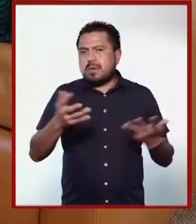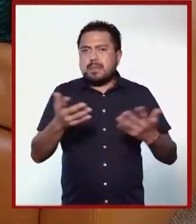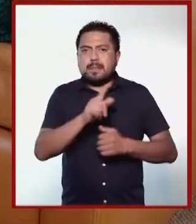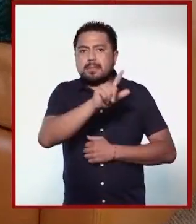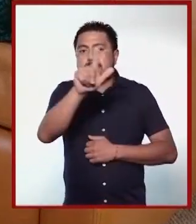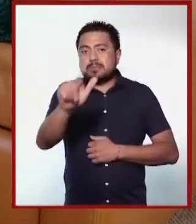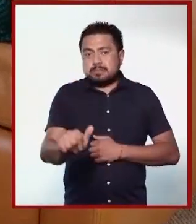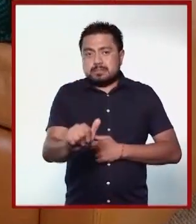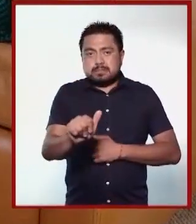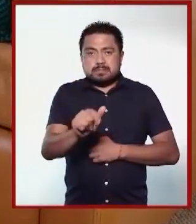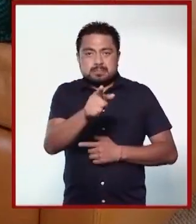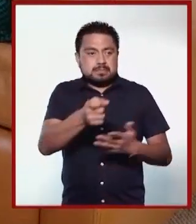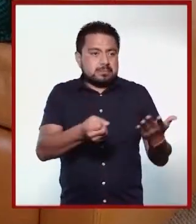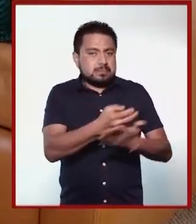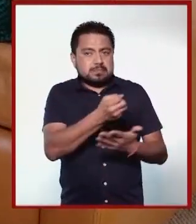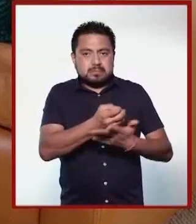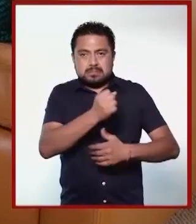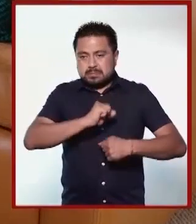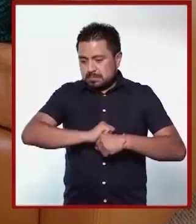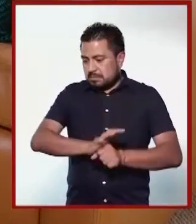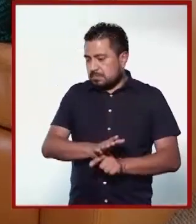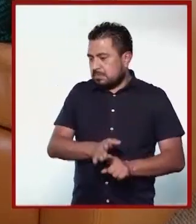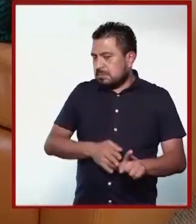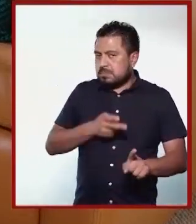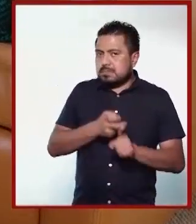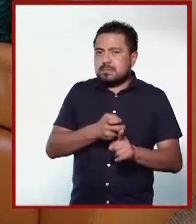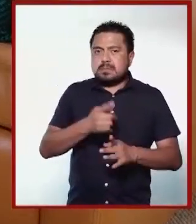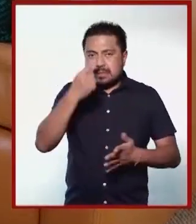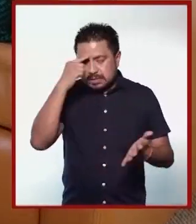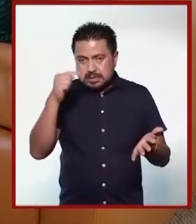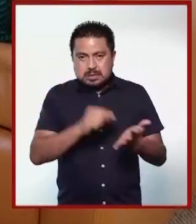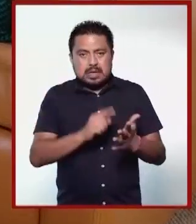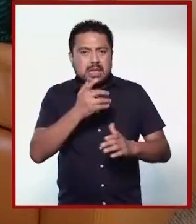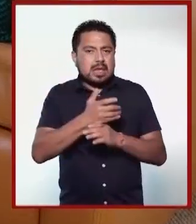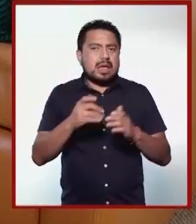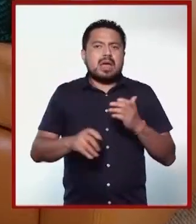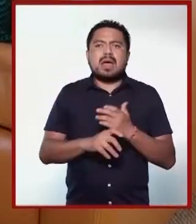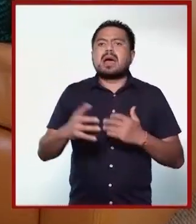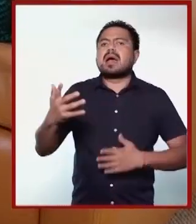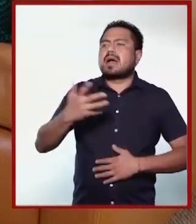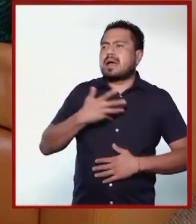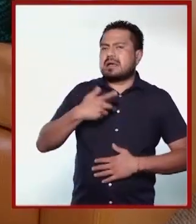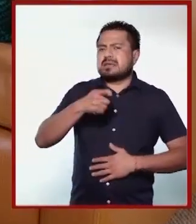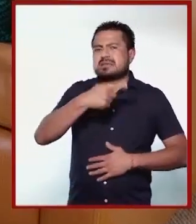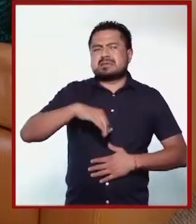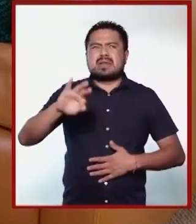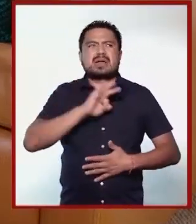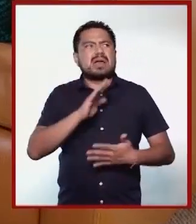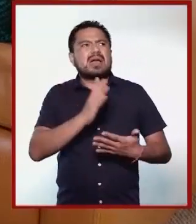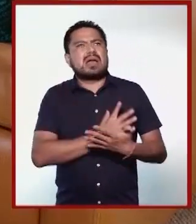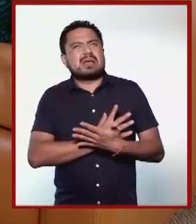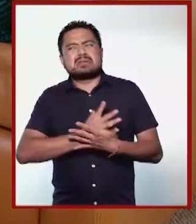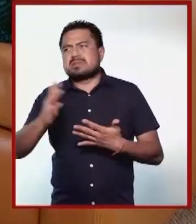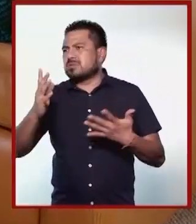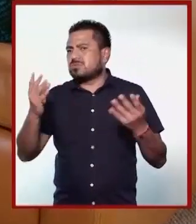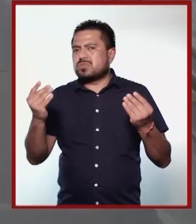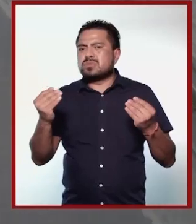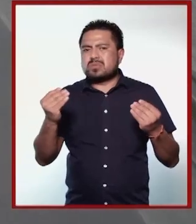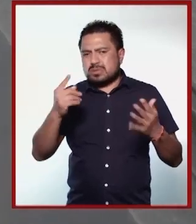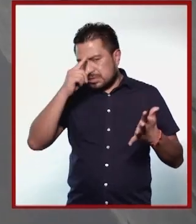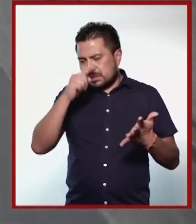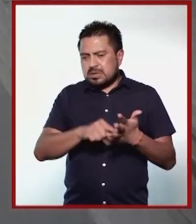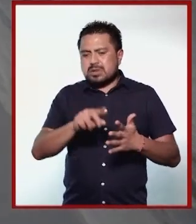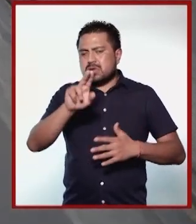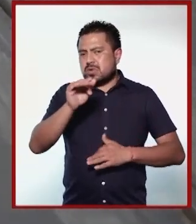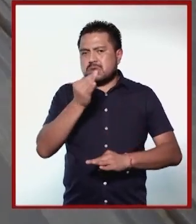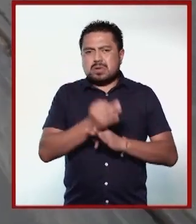después al salir de esta pandemia? Bueno, yo creo que hay cosas que exagerábamos muchísimo y que creo que ya